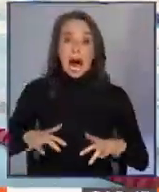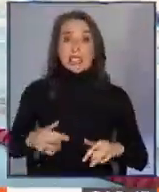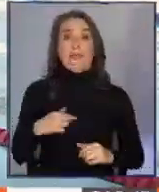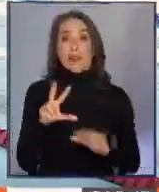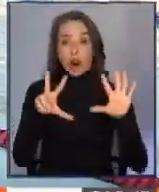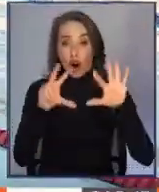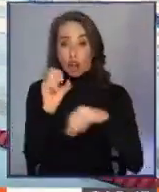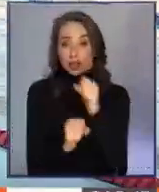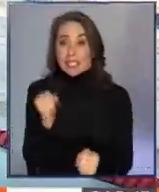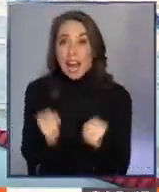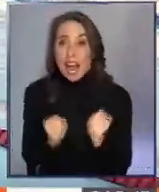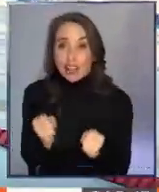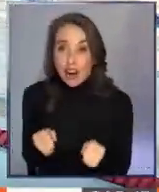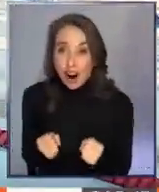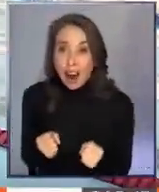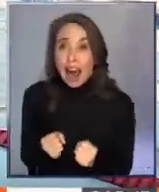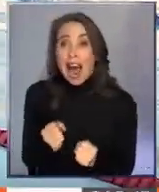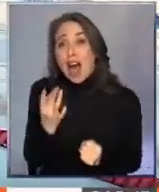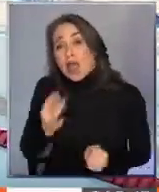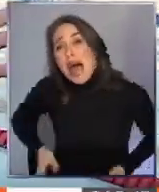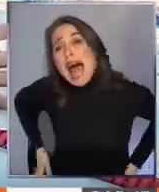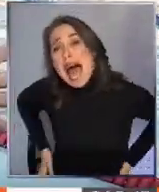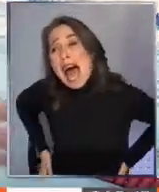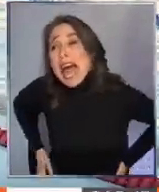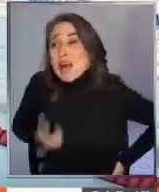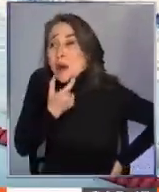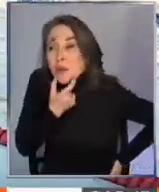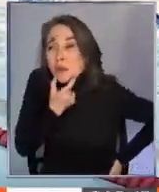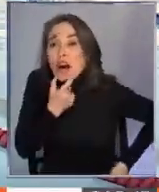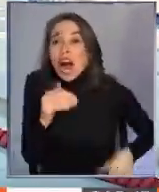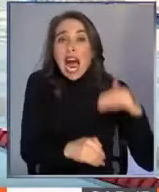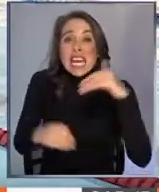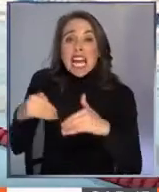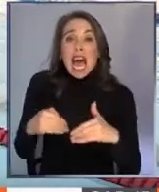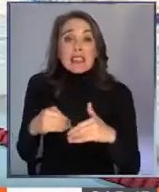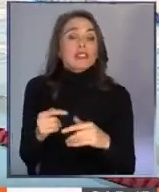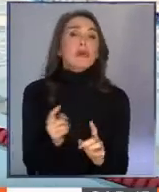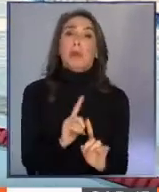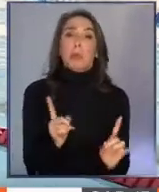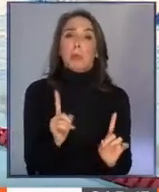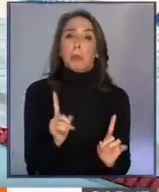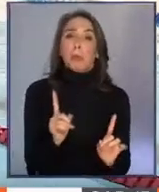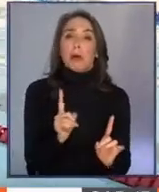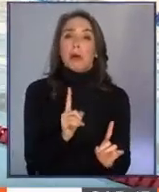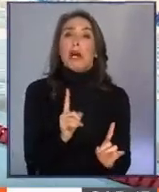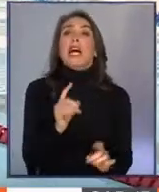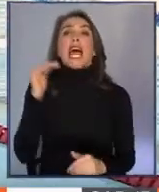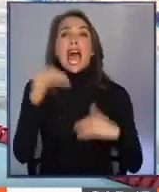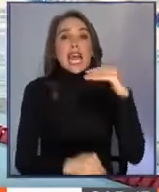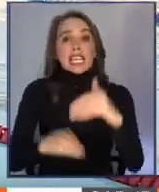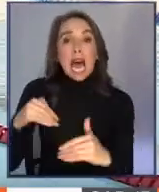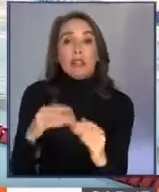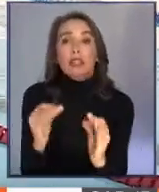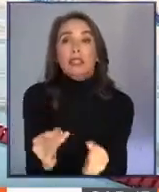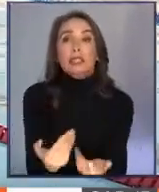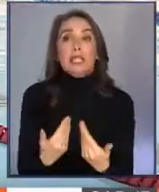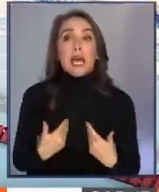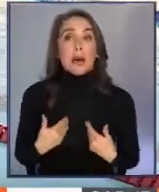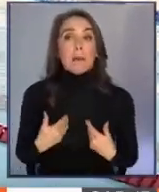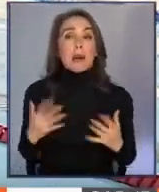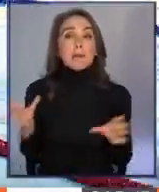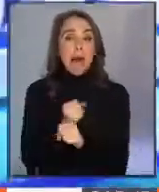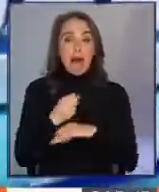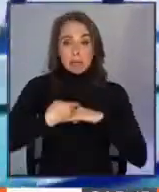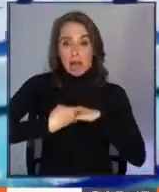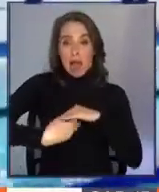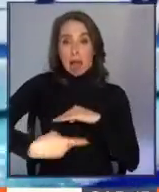80 años les puede doler las caderas. La natación no te produce eso. La natación siempre te va a agilizar y te va a